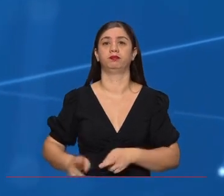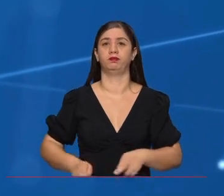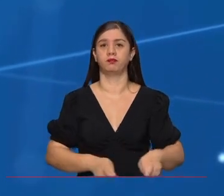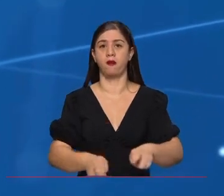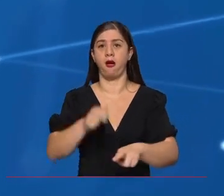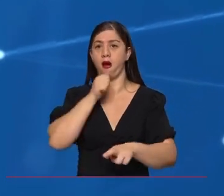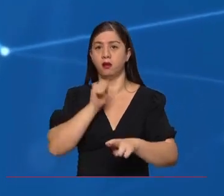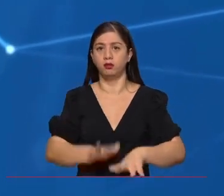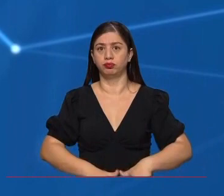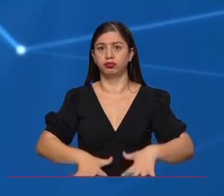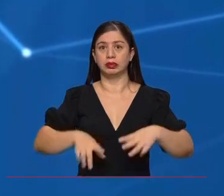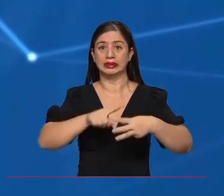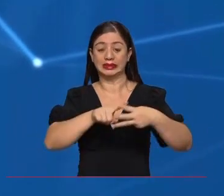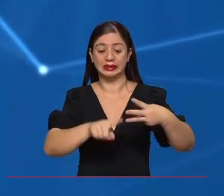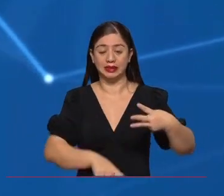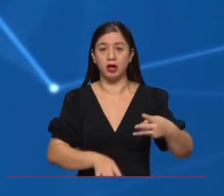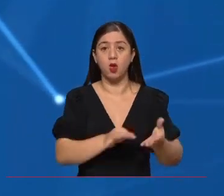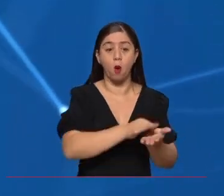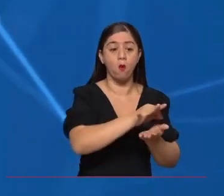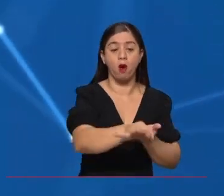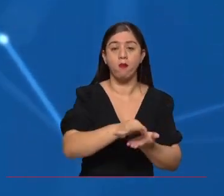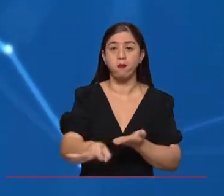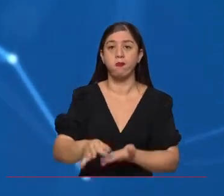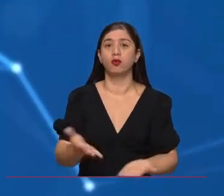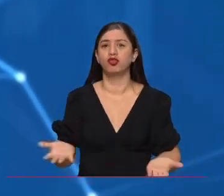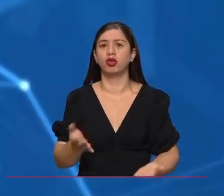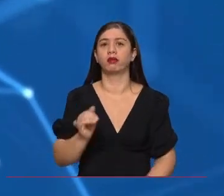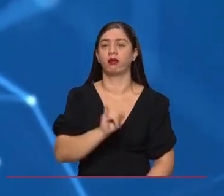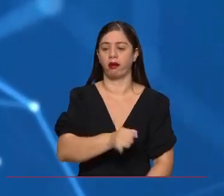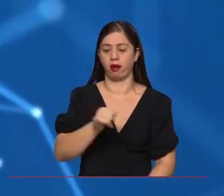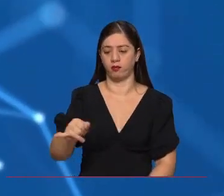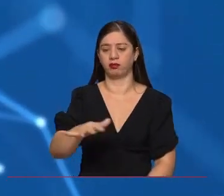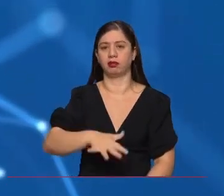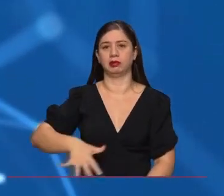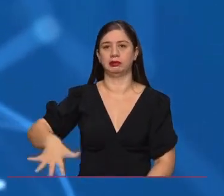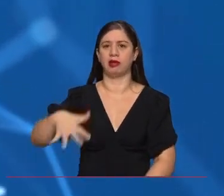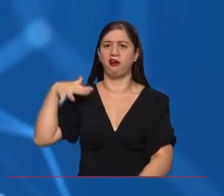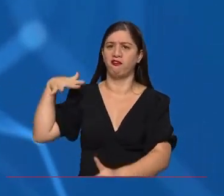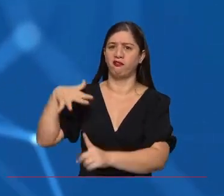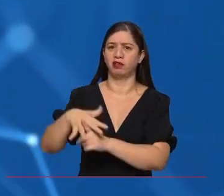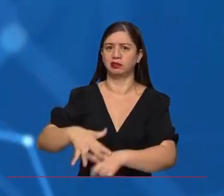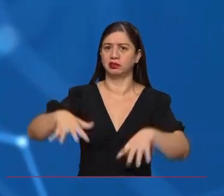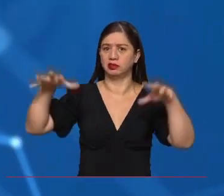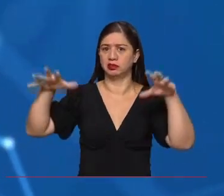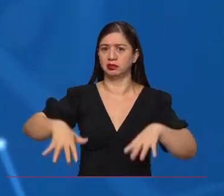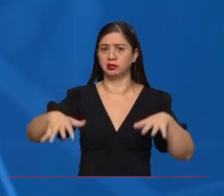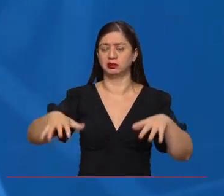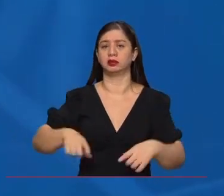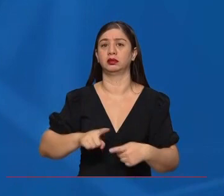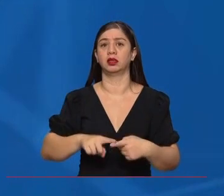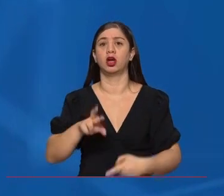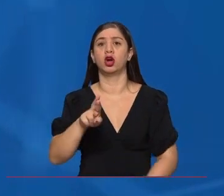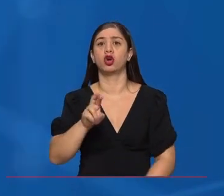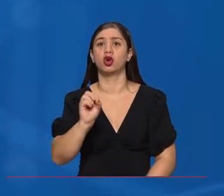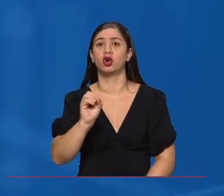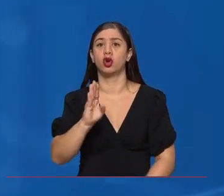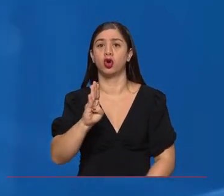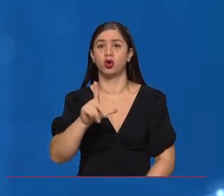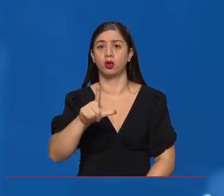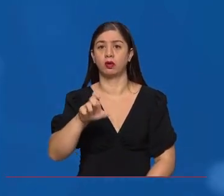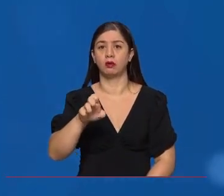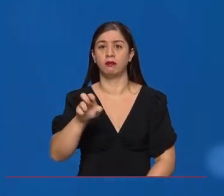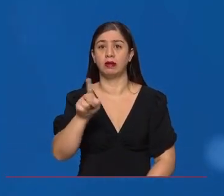Tres corregimientos en Jamundí, Valle del Cauca, siguen afectados por la temporada de lluvias. En Robles, la vía principal está a punto